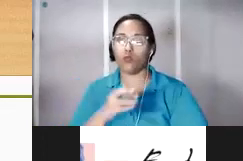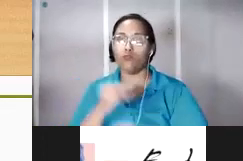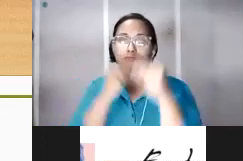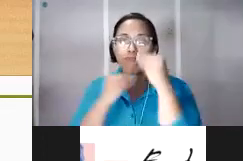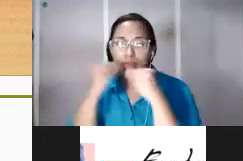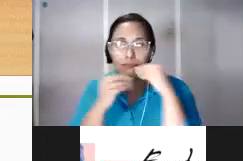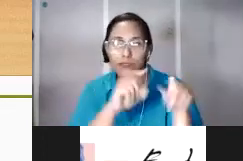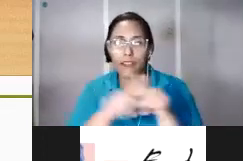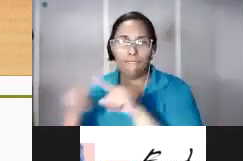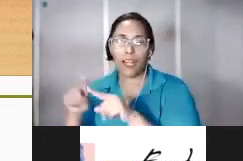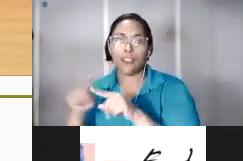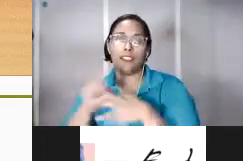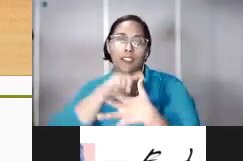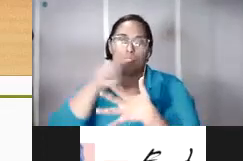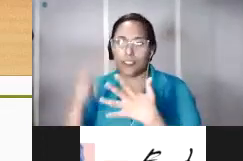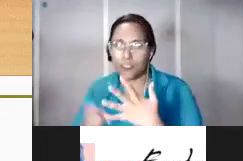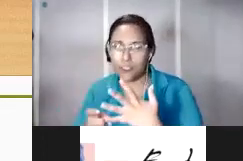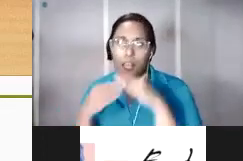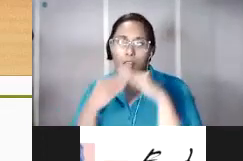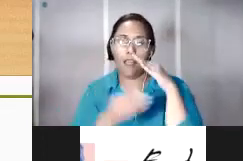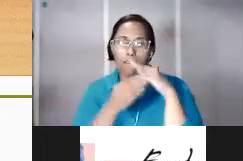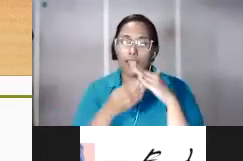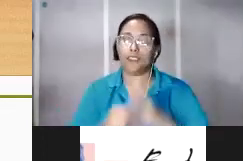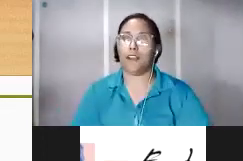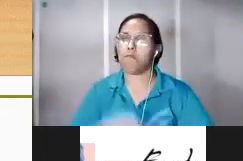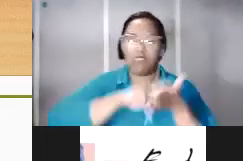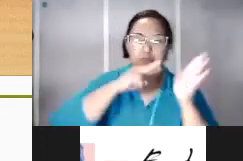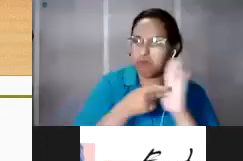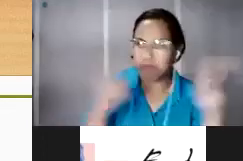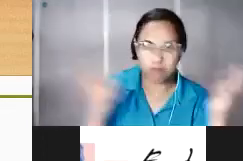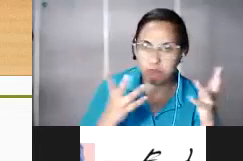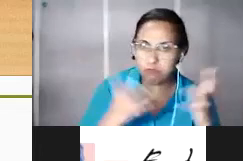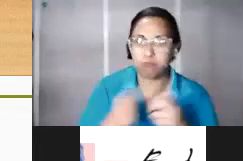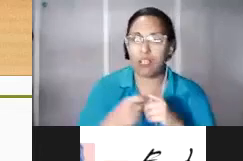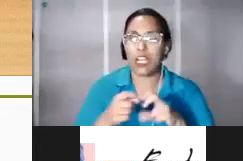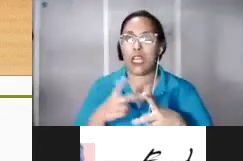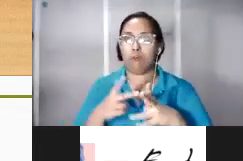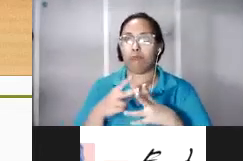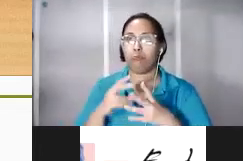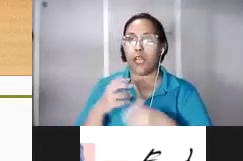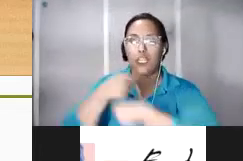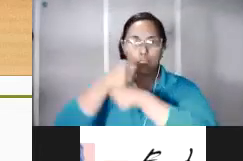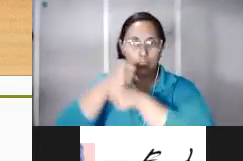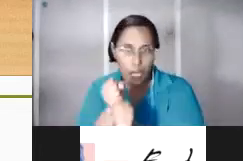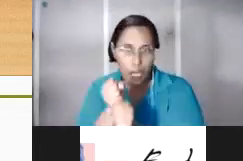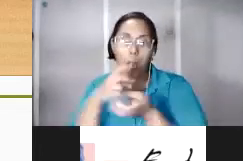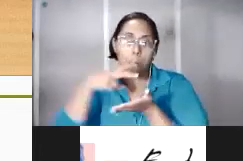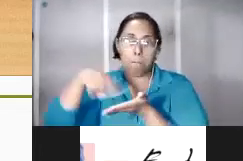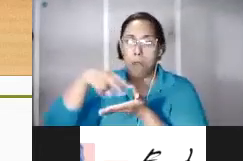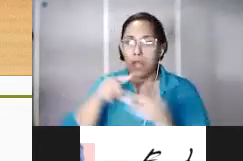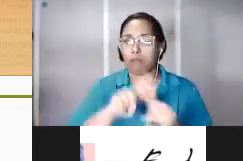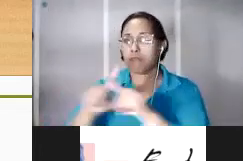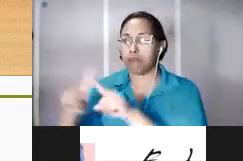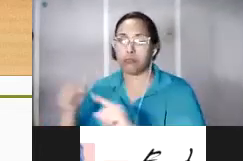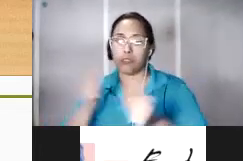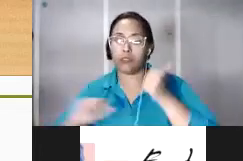otros. Esto no significa que no se realizaran bailes y otras actividades